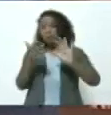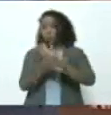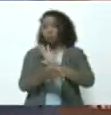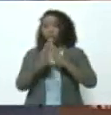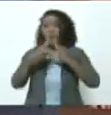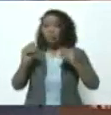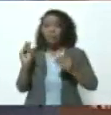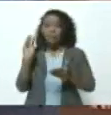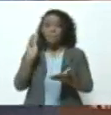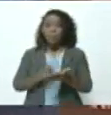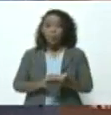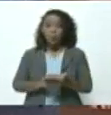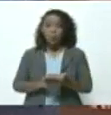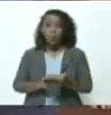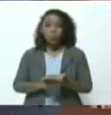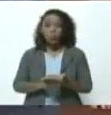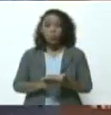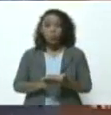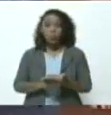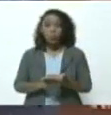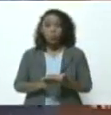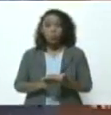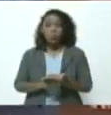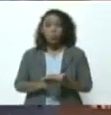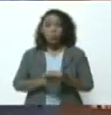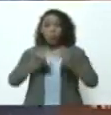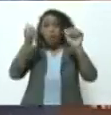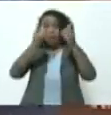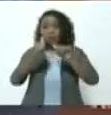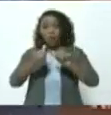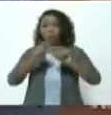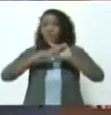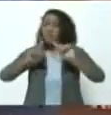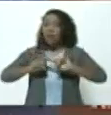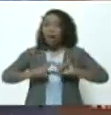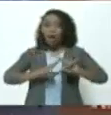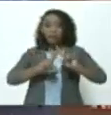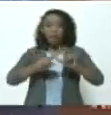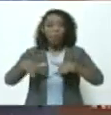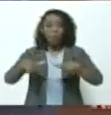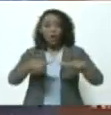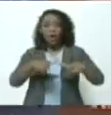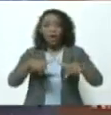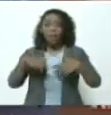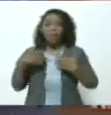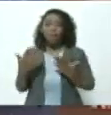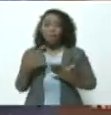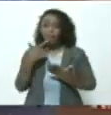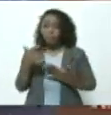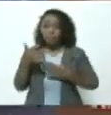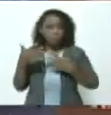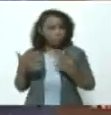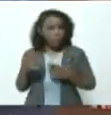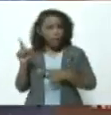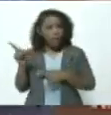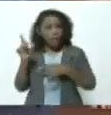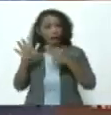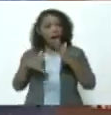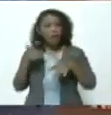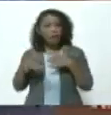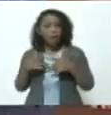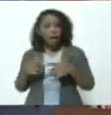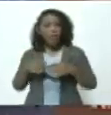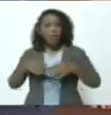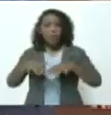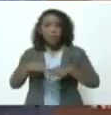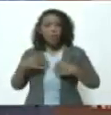se incorporó a artesanos de distintas regiones. Es decir, todos esos elementos de cuero